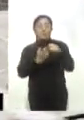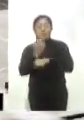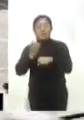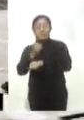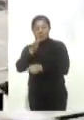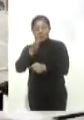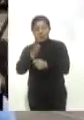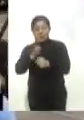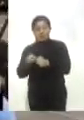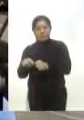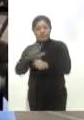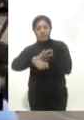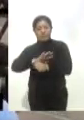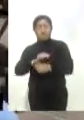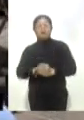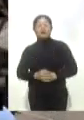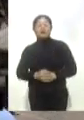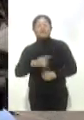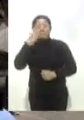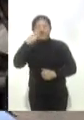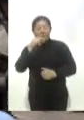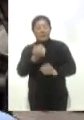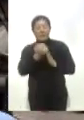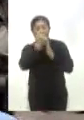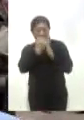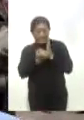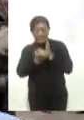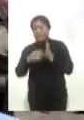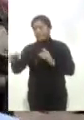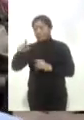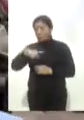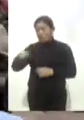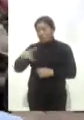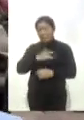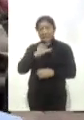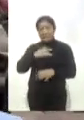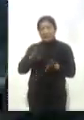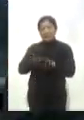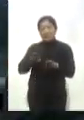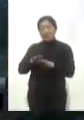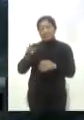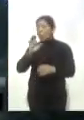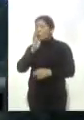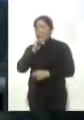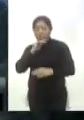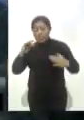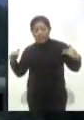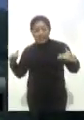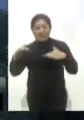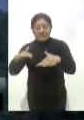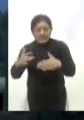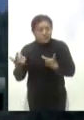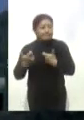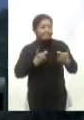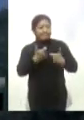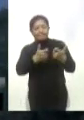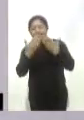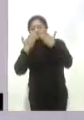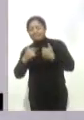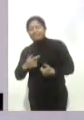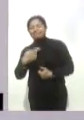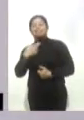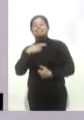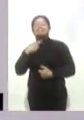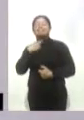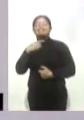COVID-19 con la finalidad de reducir el impacto negativo de la pandemia que impidió que se realizara la temporada de avistamiento 2020.